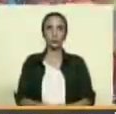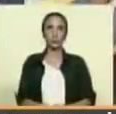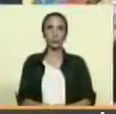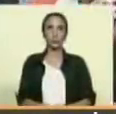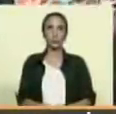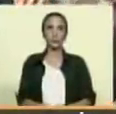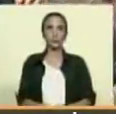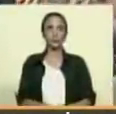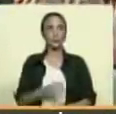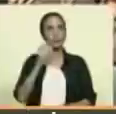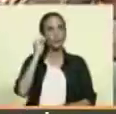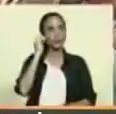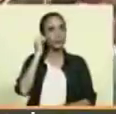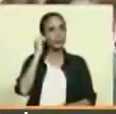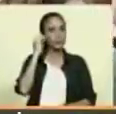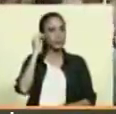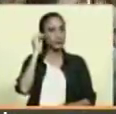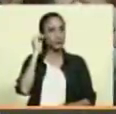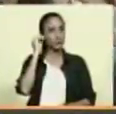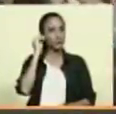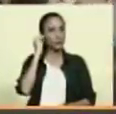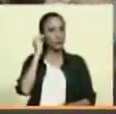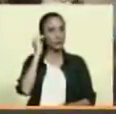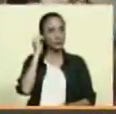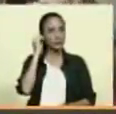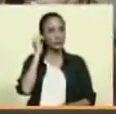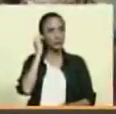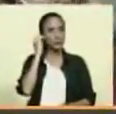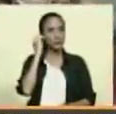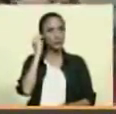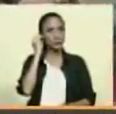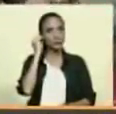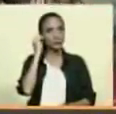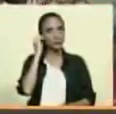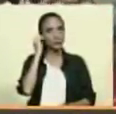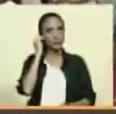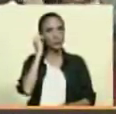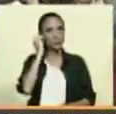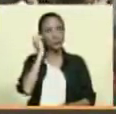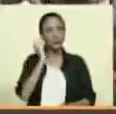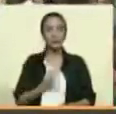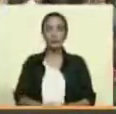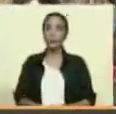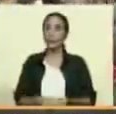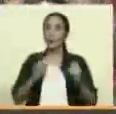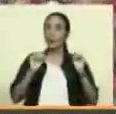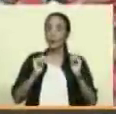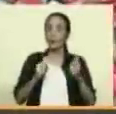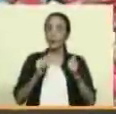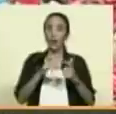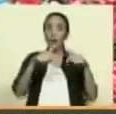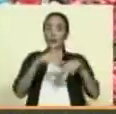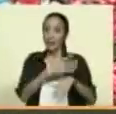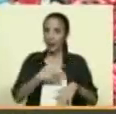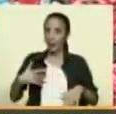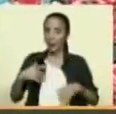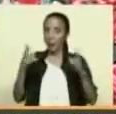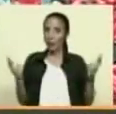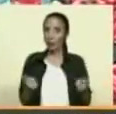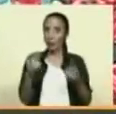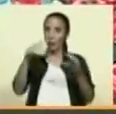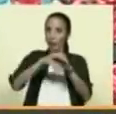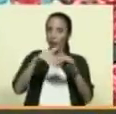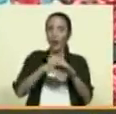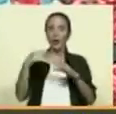Estamos arrancando donde debemos arrancar. Si queremos una victoria, teníamos